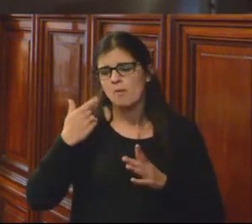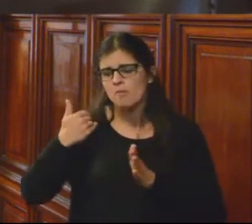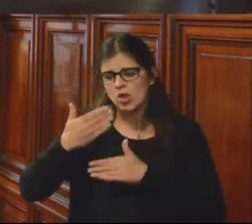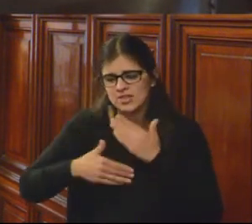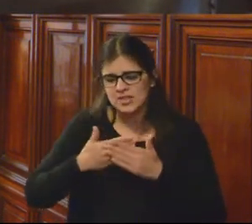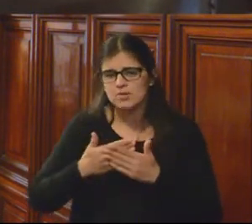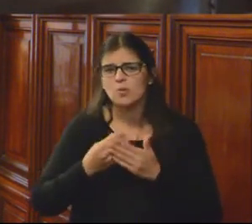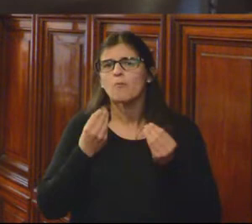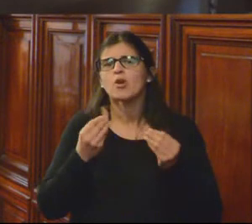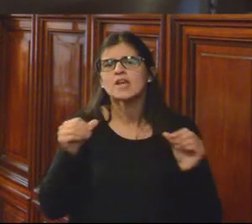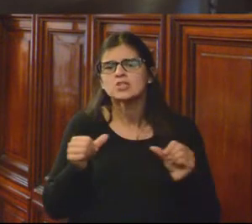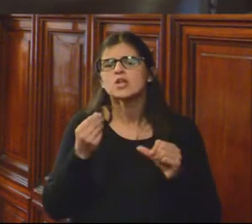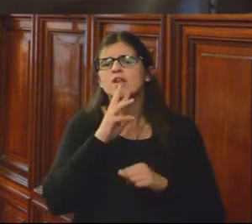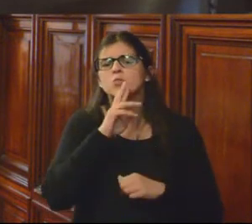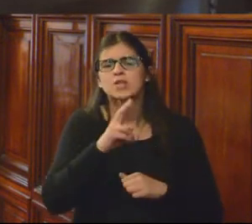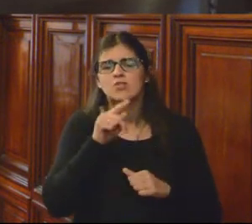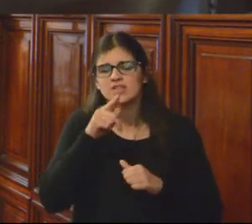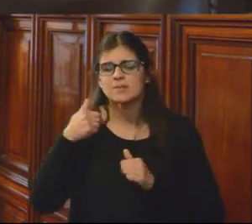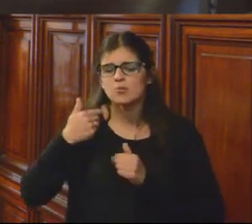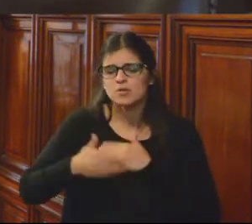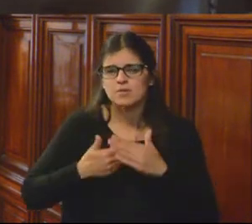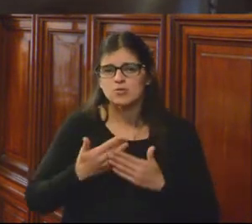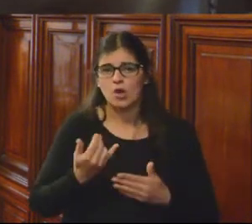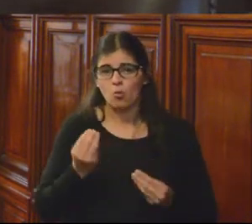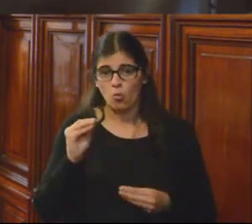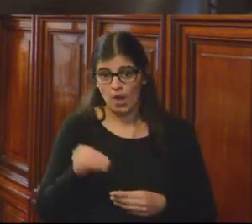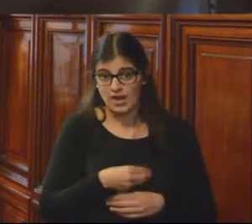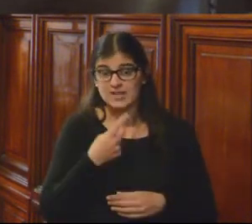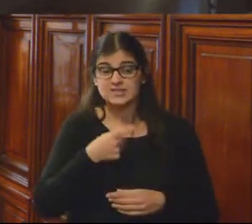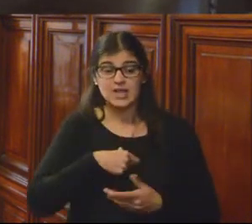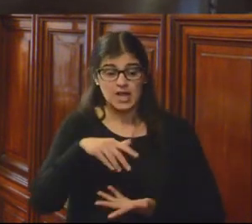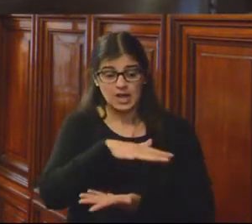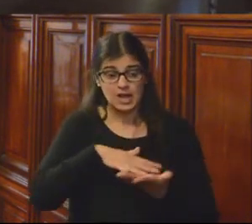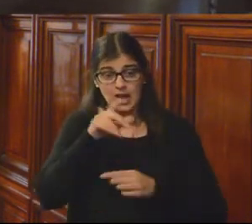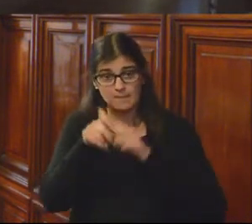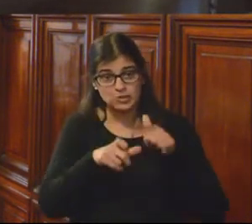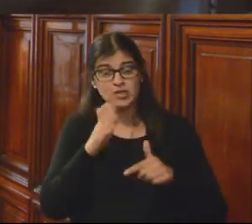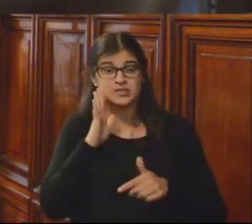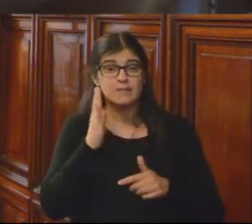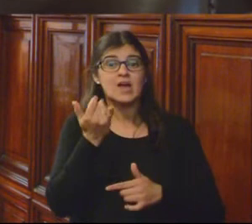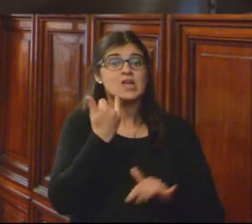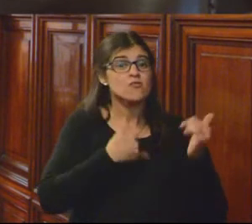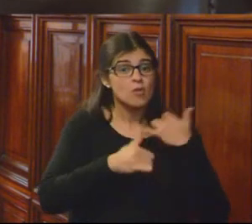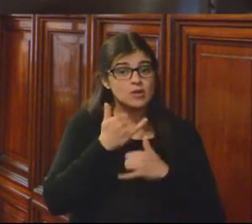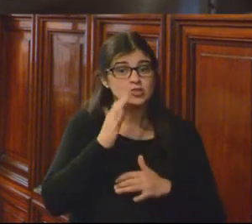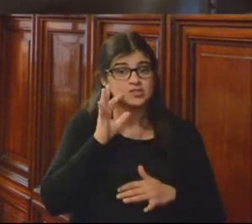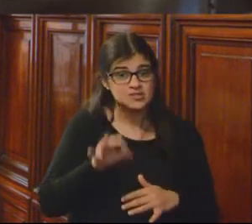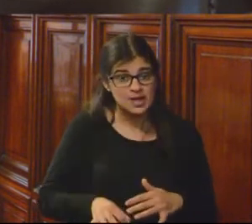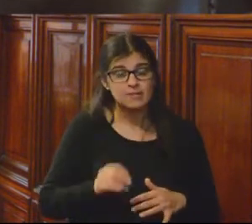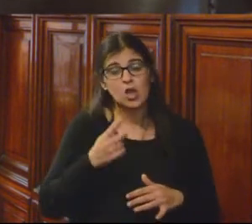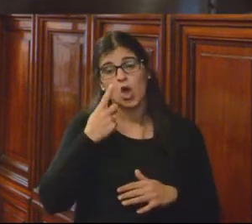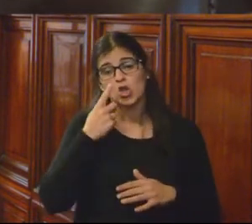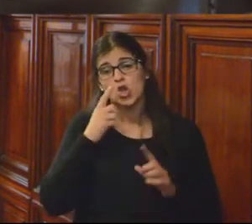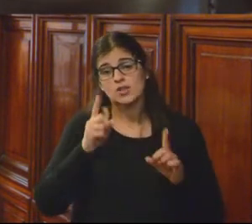procedimiento y cuáles fueron los resultados de ese procedimiento? También, si la sociedad civil tiene información al respecto, nos gustaría